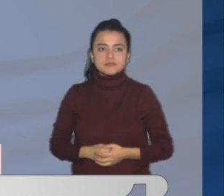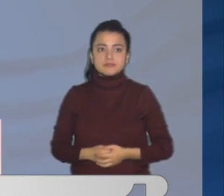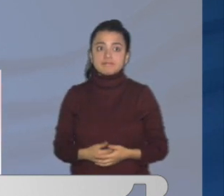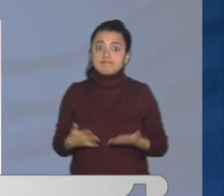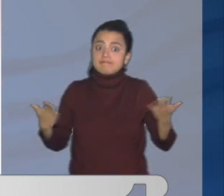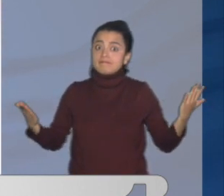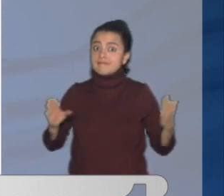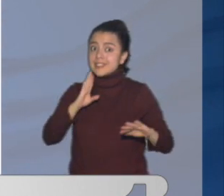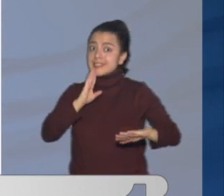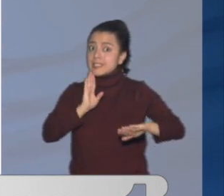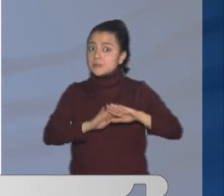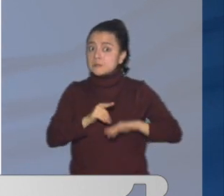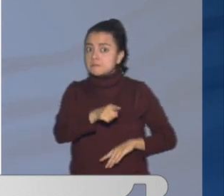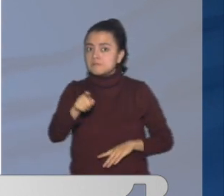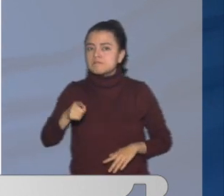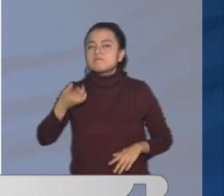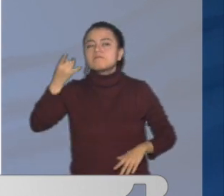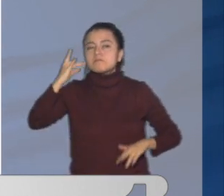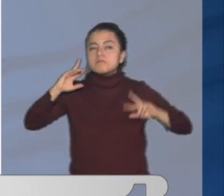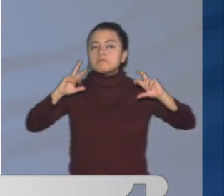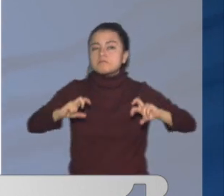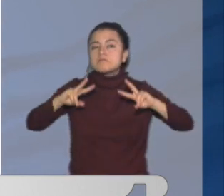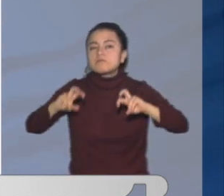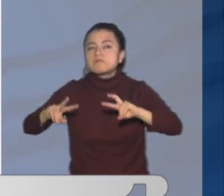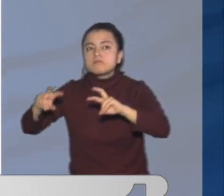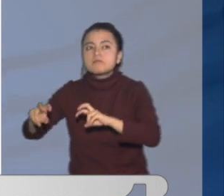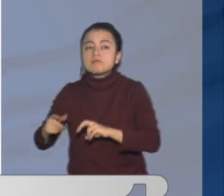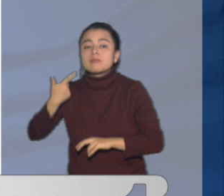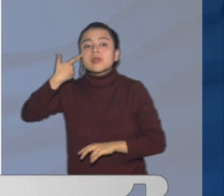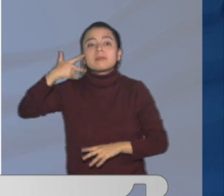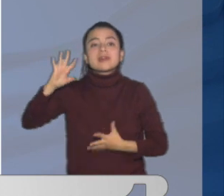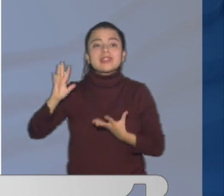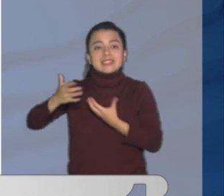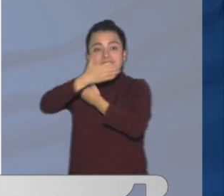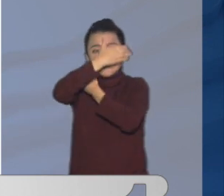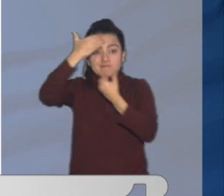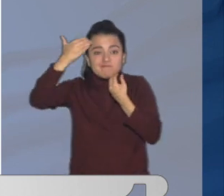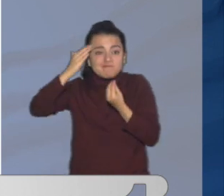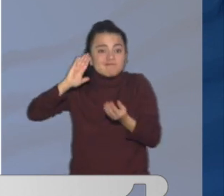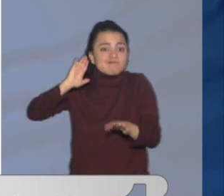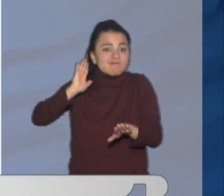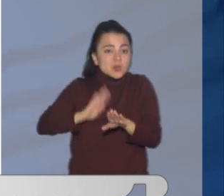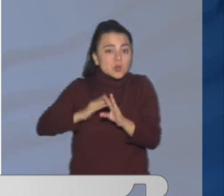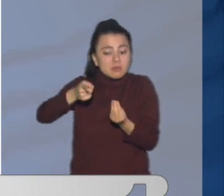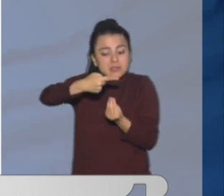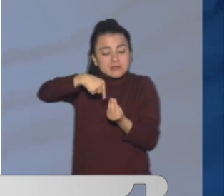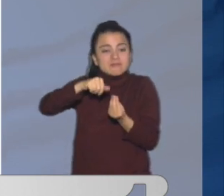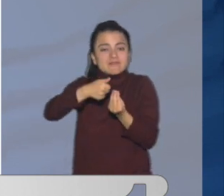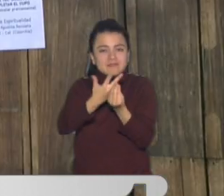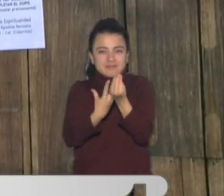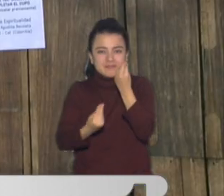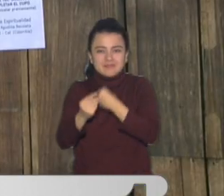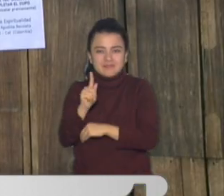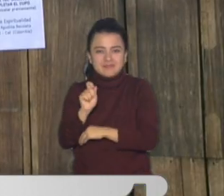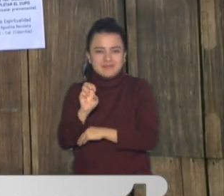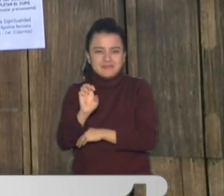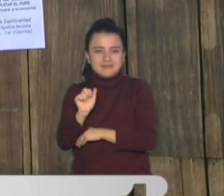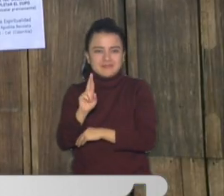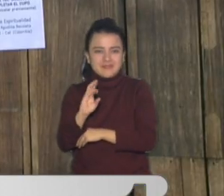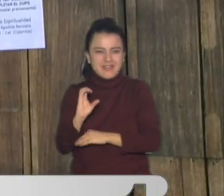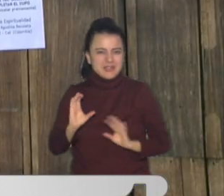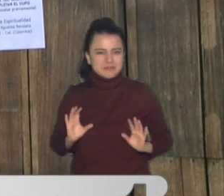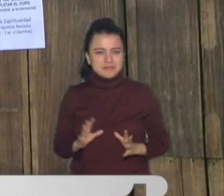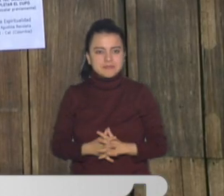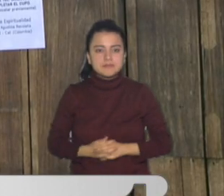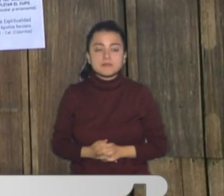las autoridades indican que sobre la zona del atentado existe la presencia de la disidencia Jaime Martínez de las FARC. Y hacia las 2 de